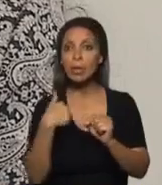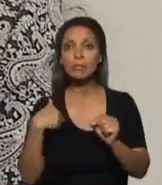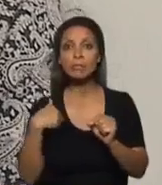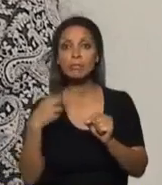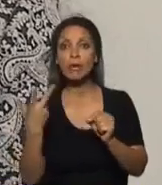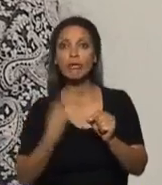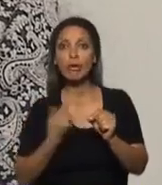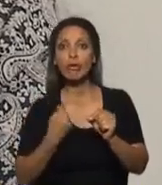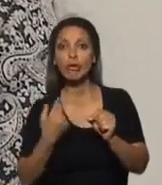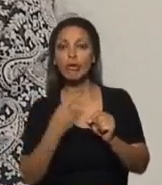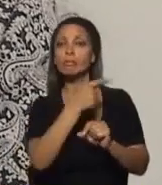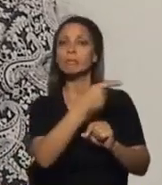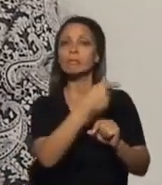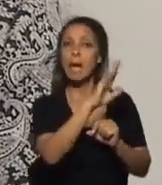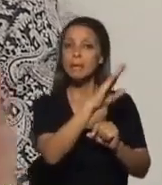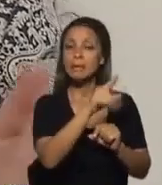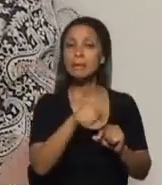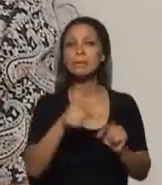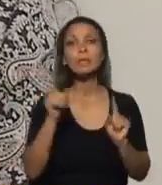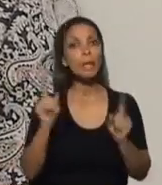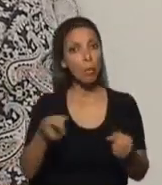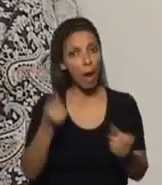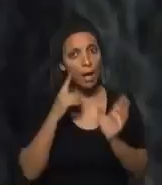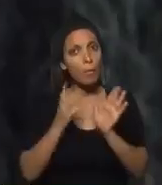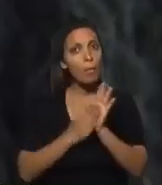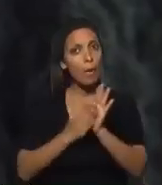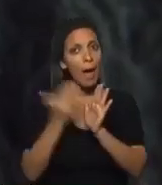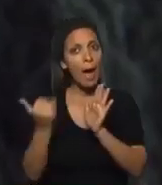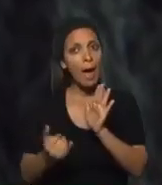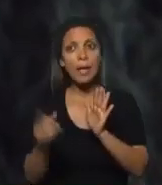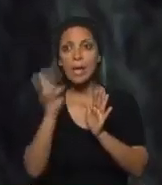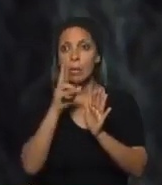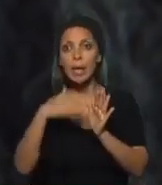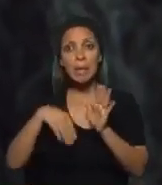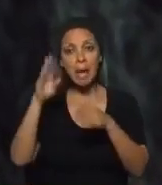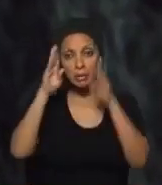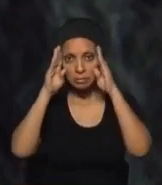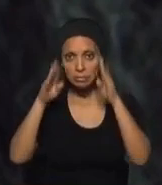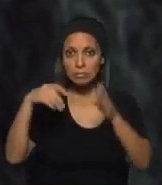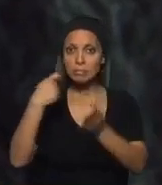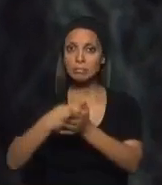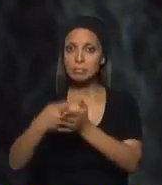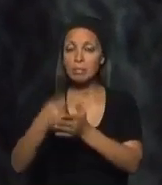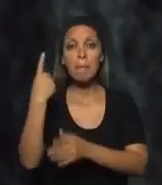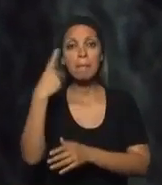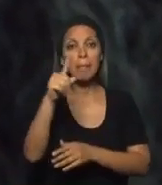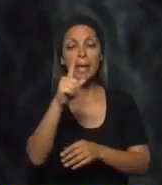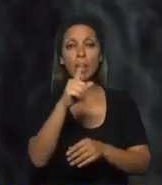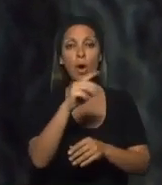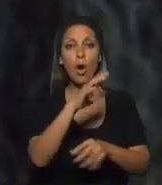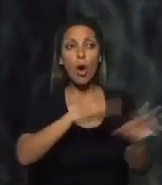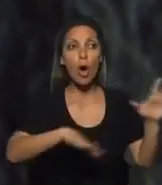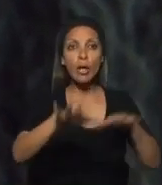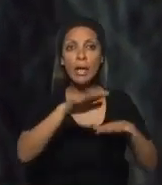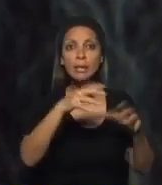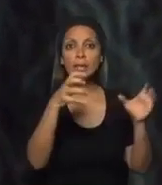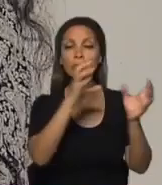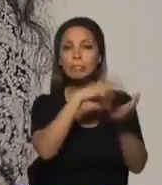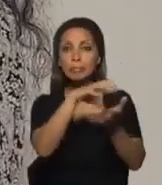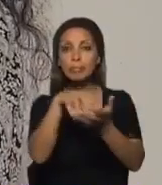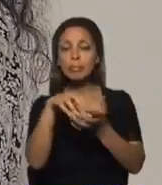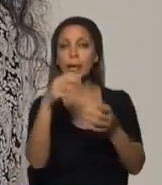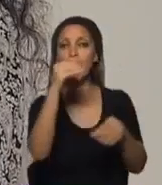las mujeres son mejores pagadoras que los varones, y sin embargo la banca confía más en los varones que en las